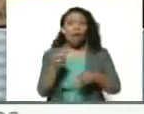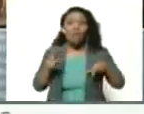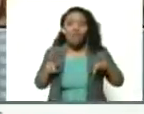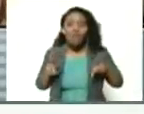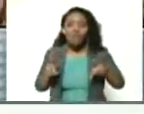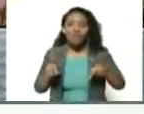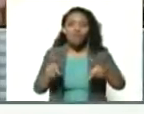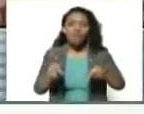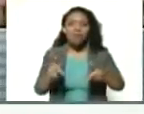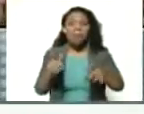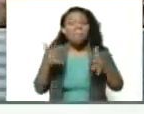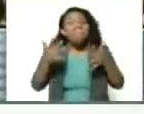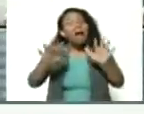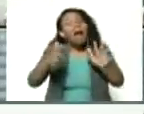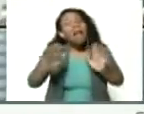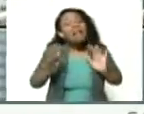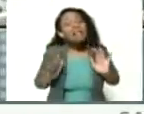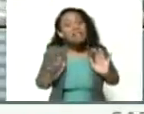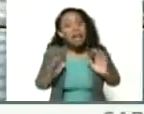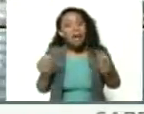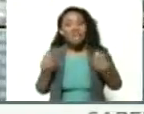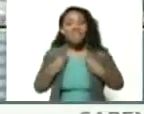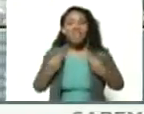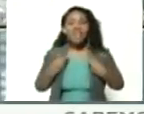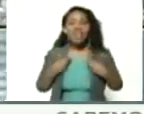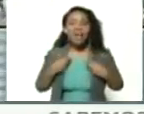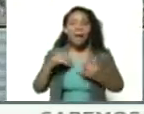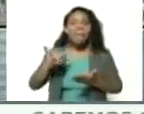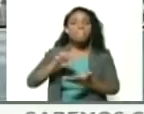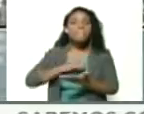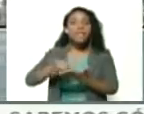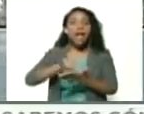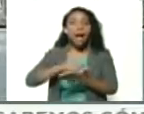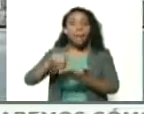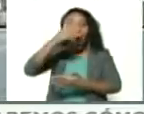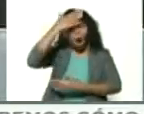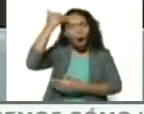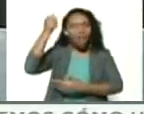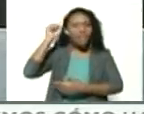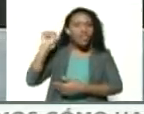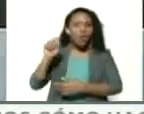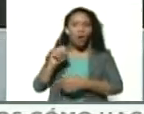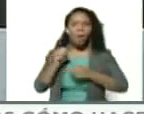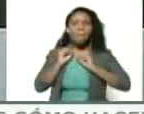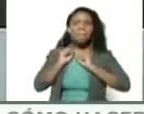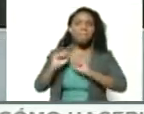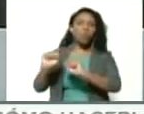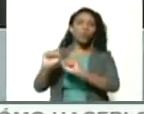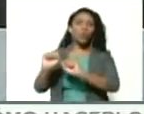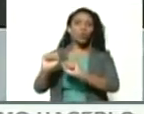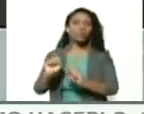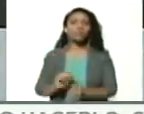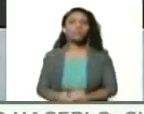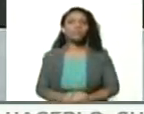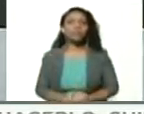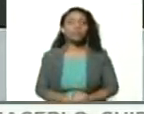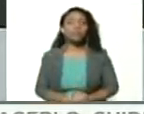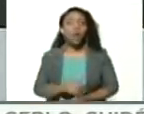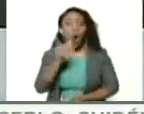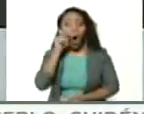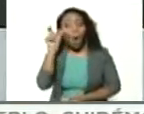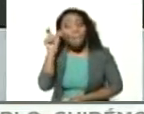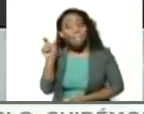que vive en Miami, condenado a la mendicidad, al olvido, al desprecio. Carlos